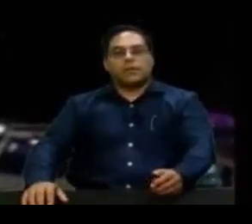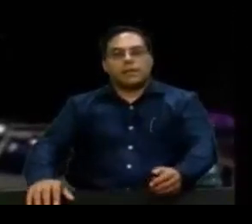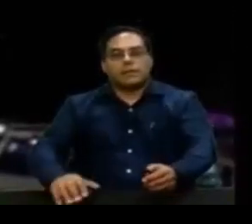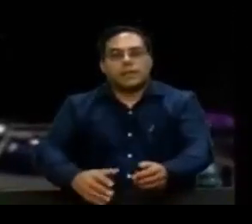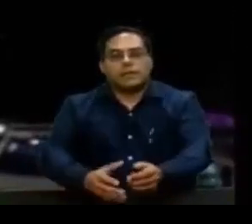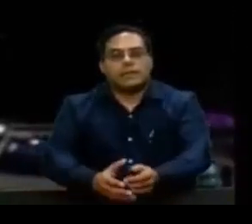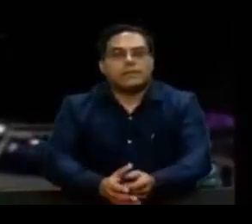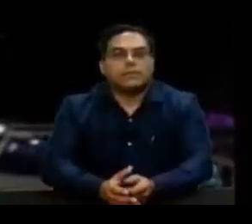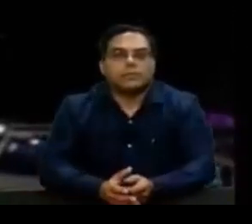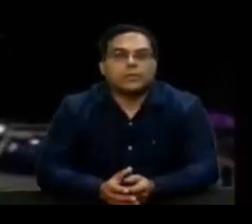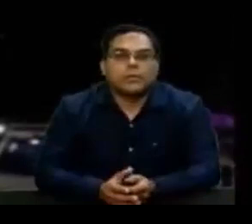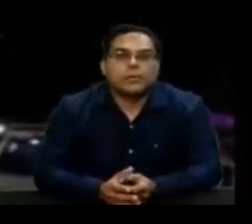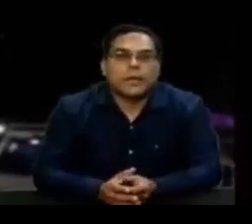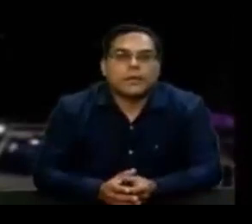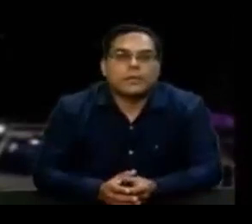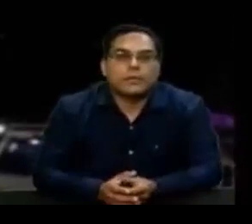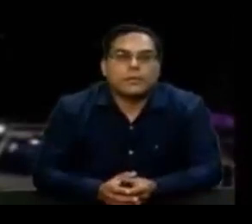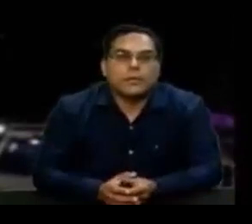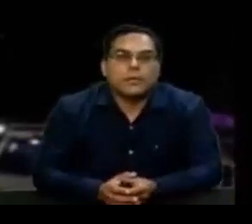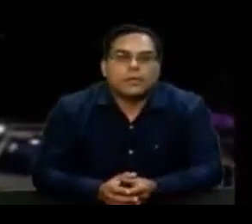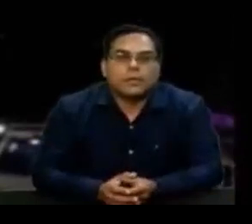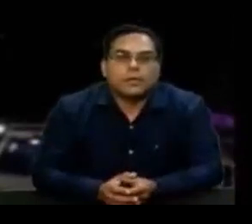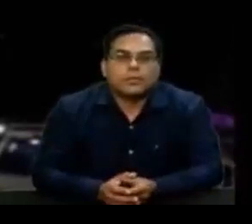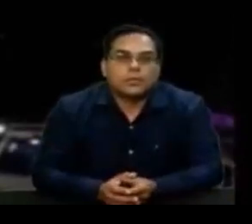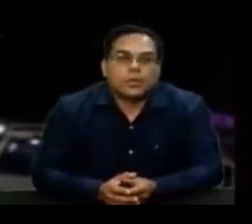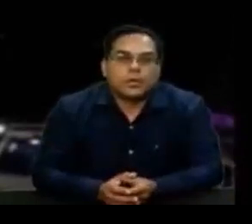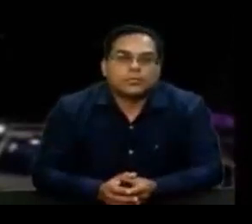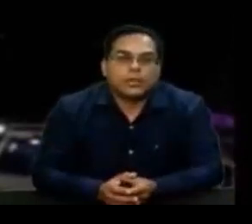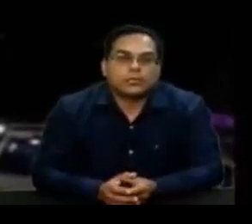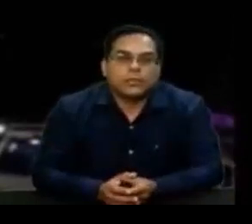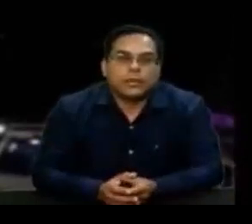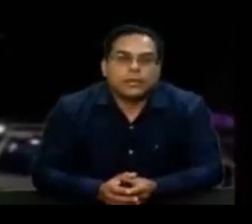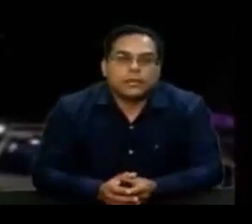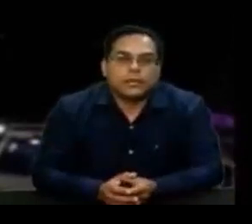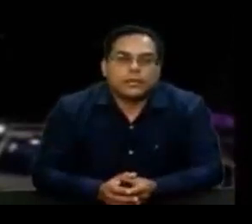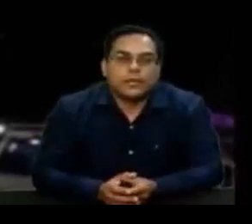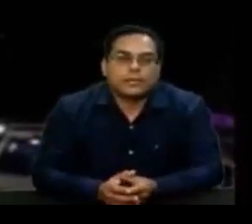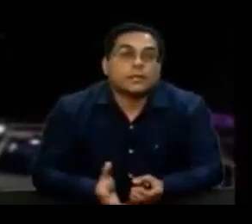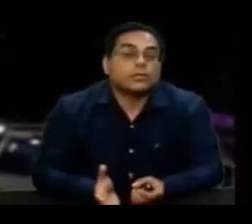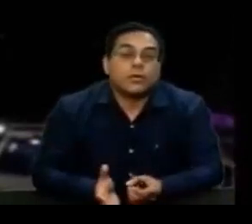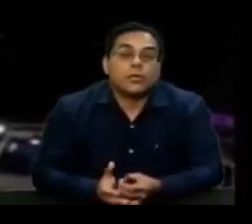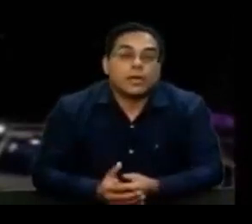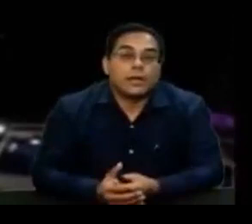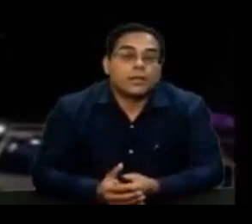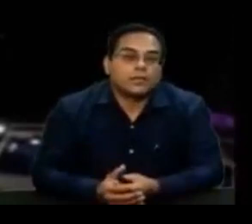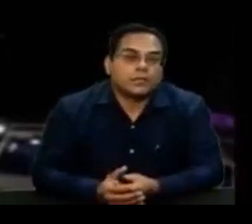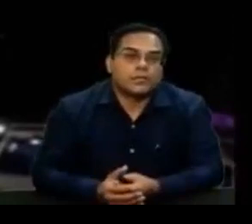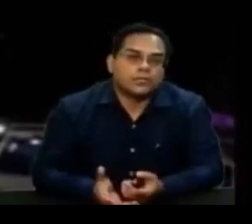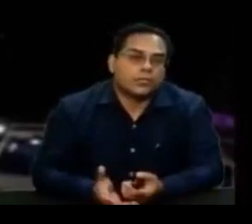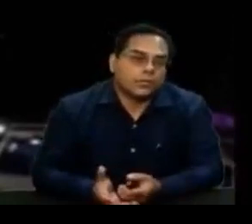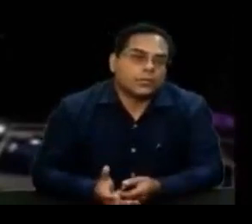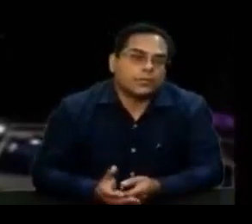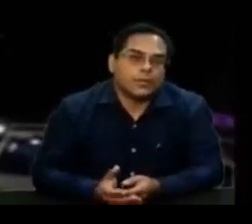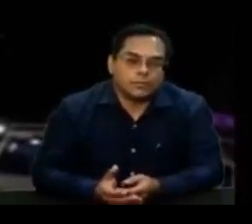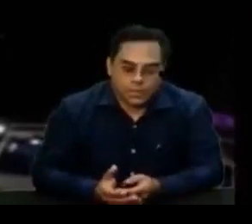Entonces a este paciente decidimos operarlo. Le colocamos sus arcos barra de Ehrlich, que no se colocan en niños, porque si los